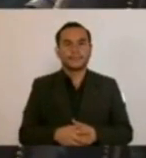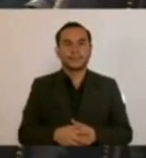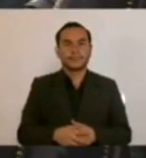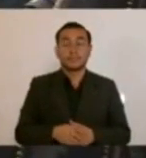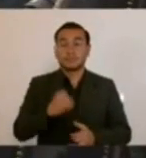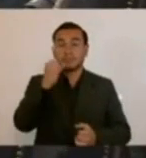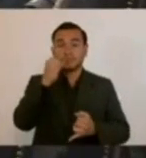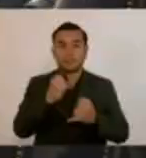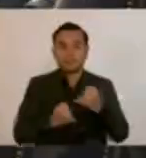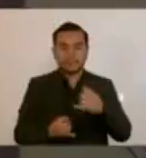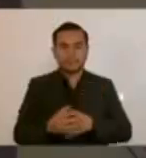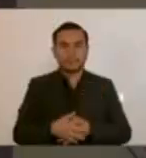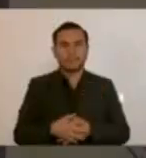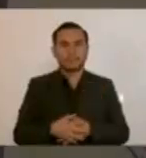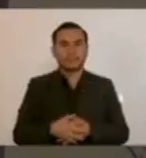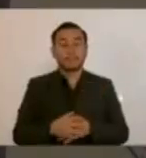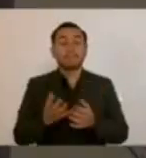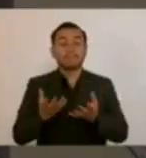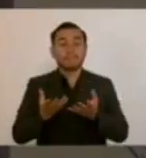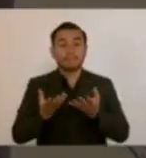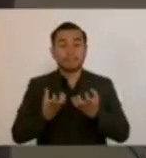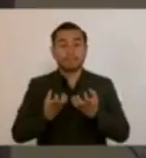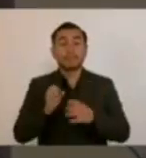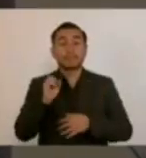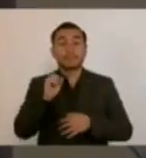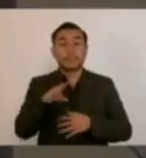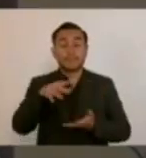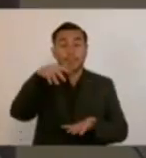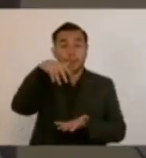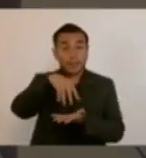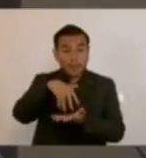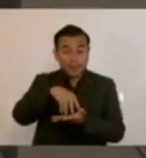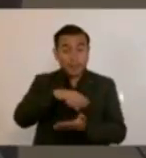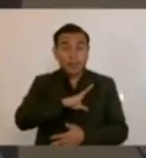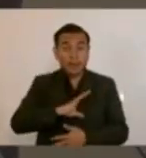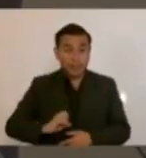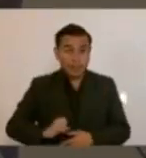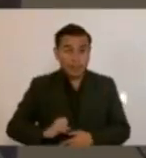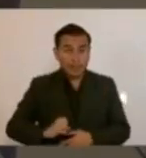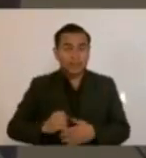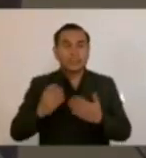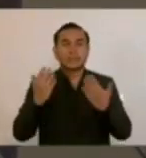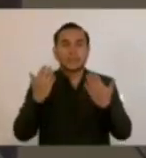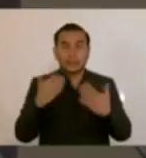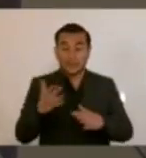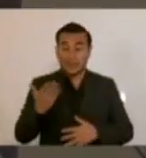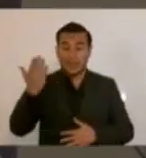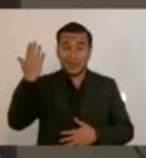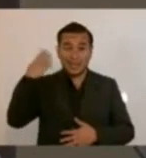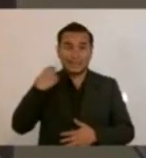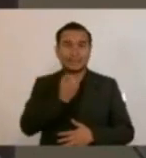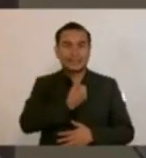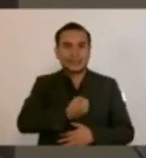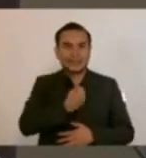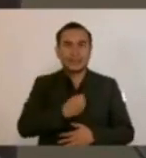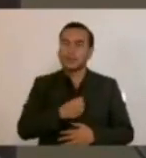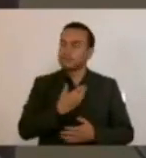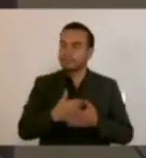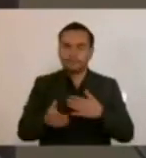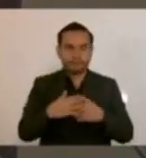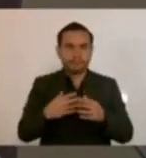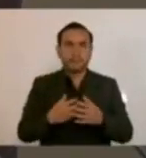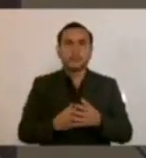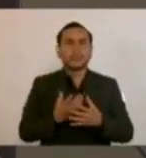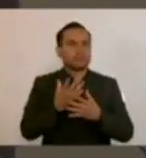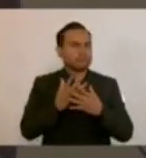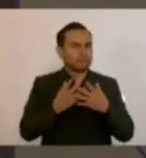Por último, quiero decir que somos un pueblo que ha superado muchísimo. Vivimos dictaduras,